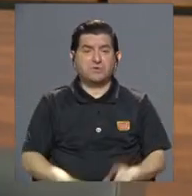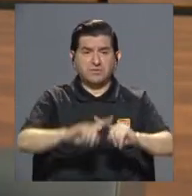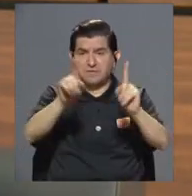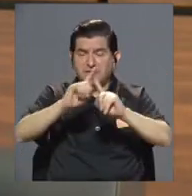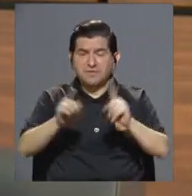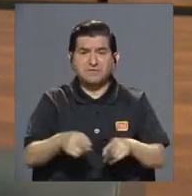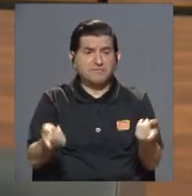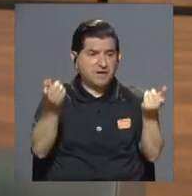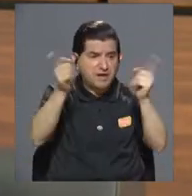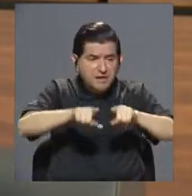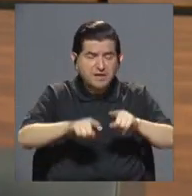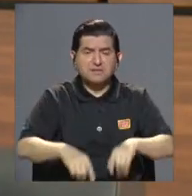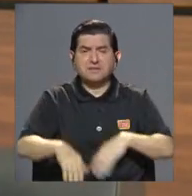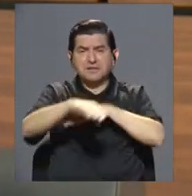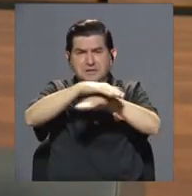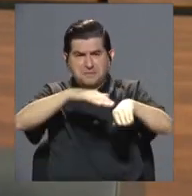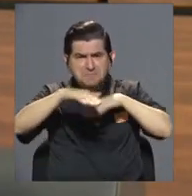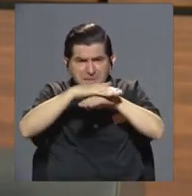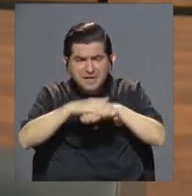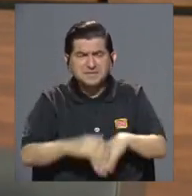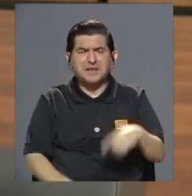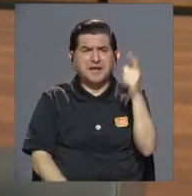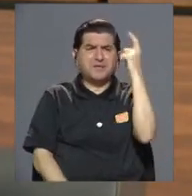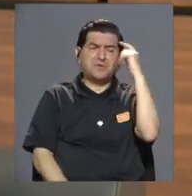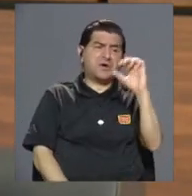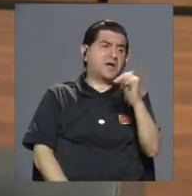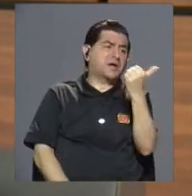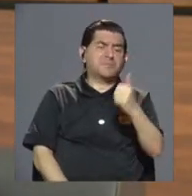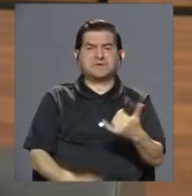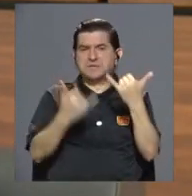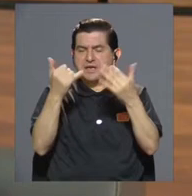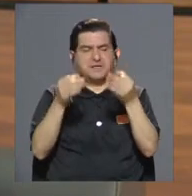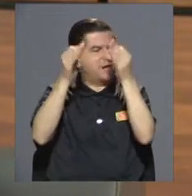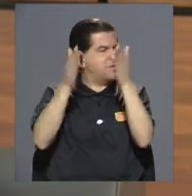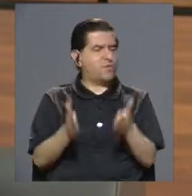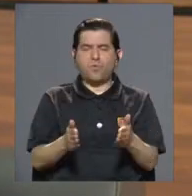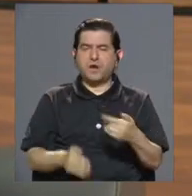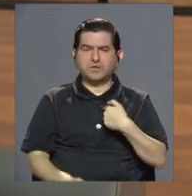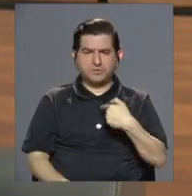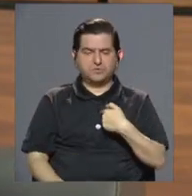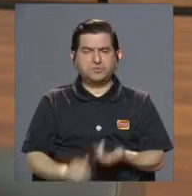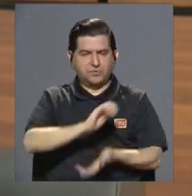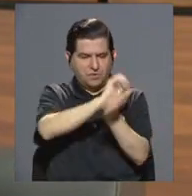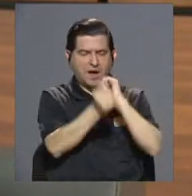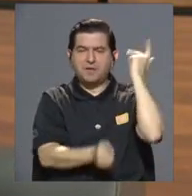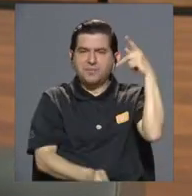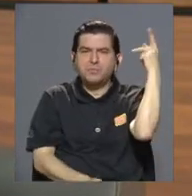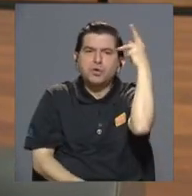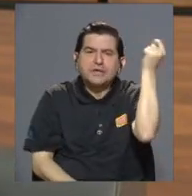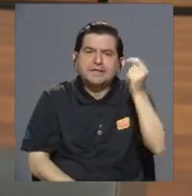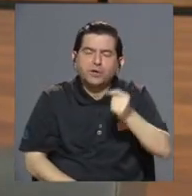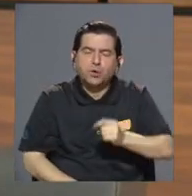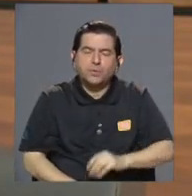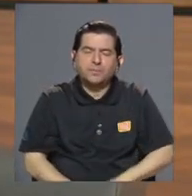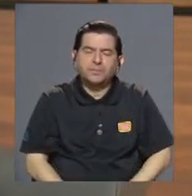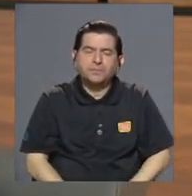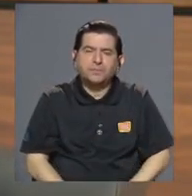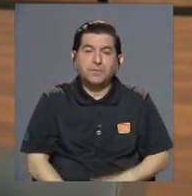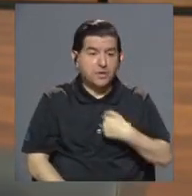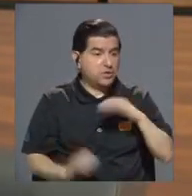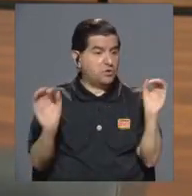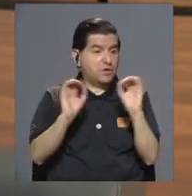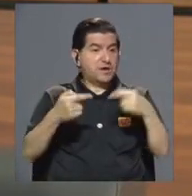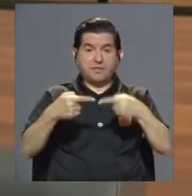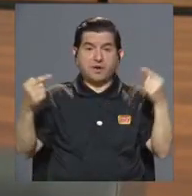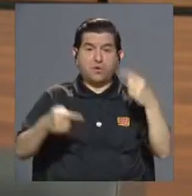sentencias con base en lo que están pensando los demás, yo ya no soy juez, yo me convierto en político. Y ojo, yo no tengo nada